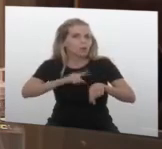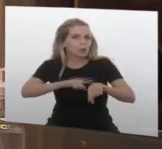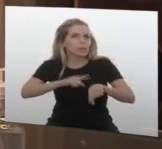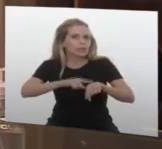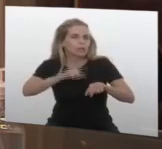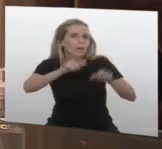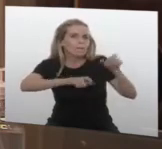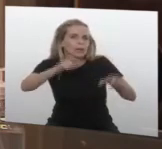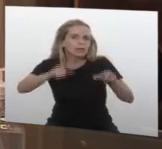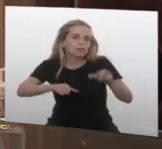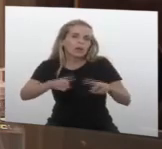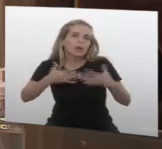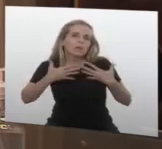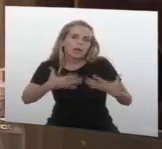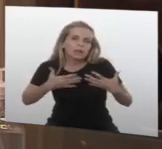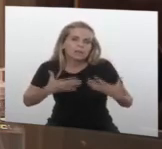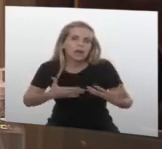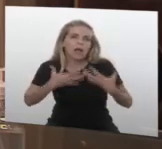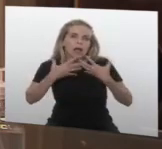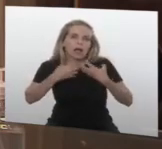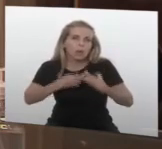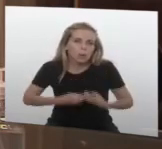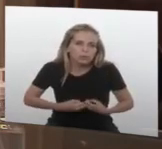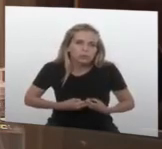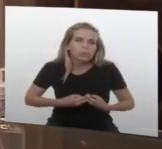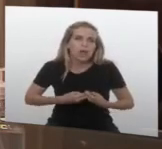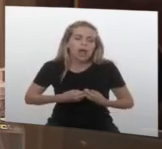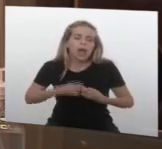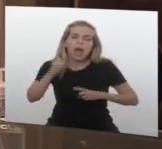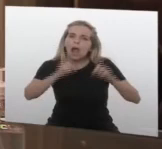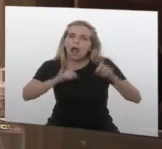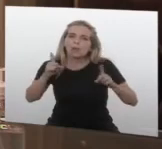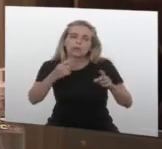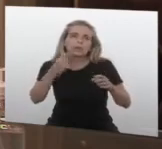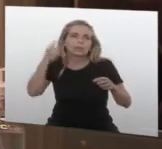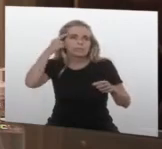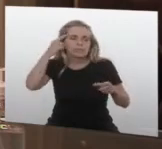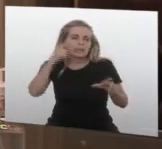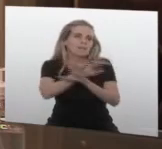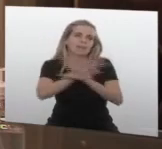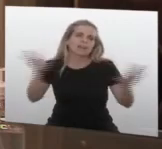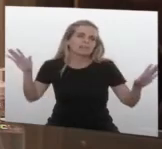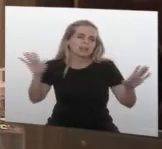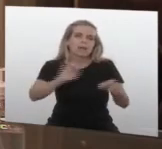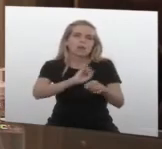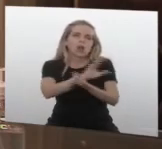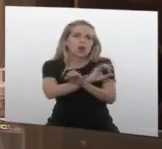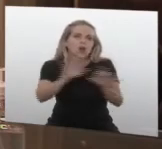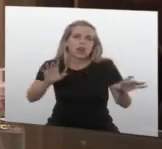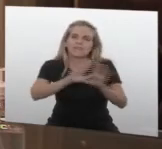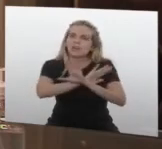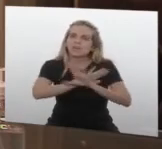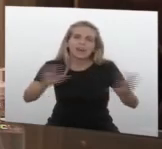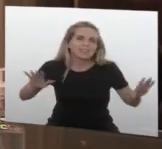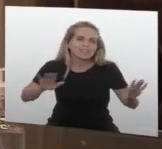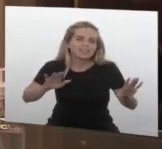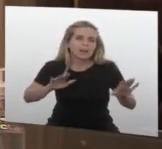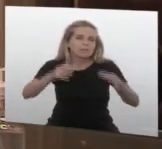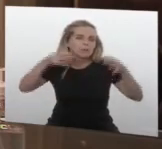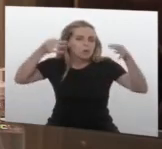no viajar, quedarse en el país, o de última viajar dentro del país, visitar el sur, visitar